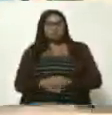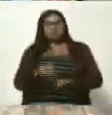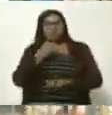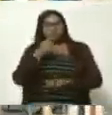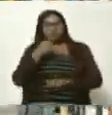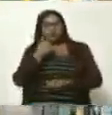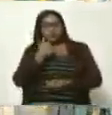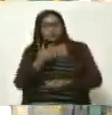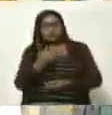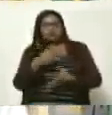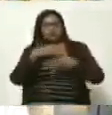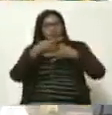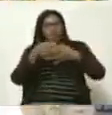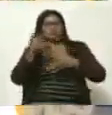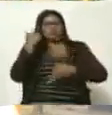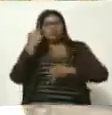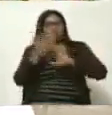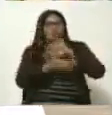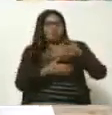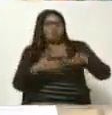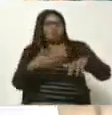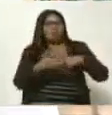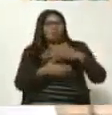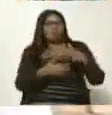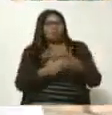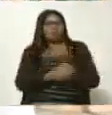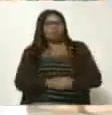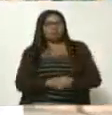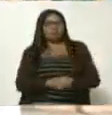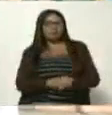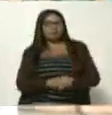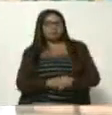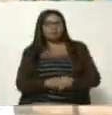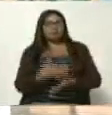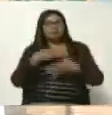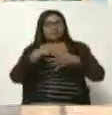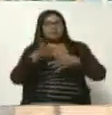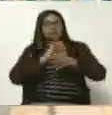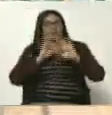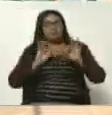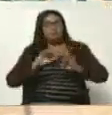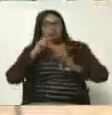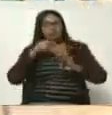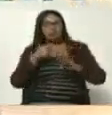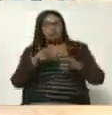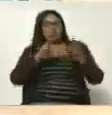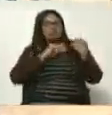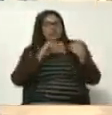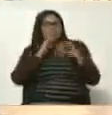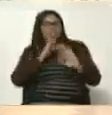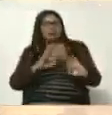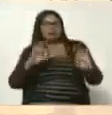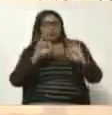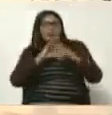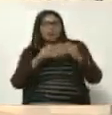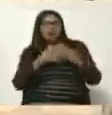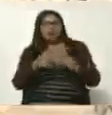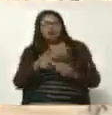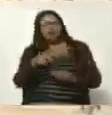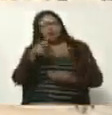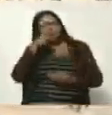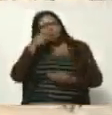intereses detrás de la crisis de Monómeros, intereses mezquinos que no representaban ningún pueblo, es decir,